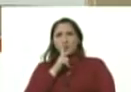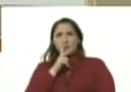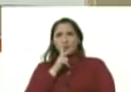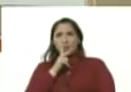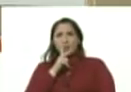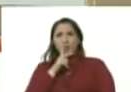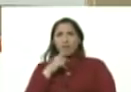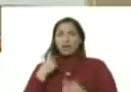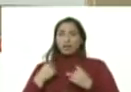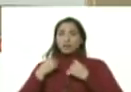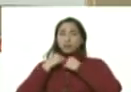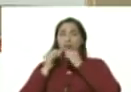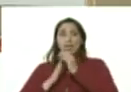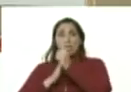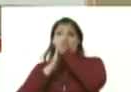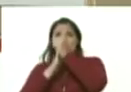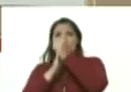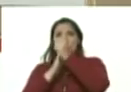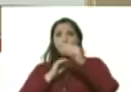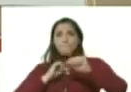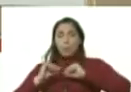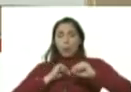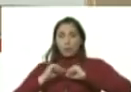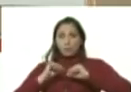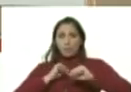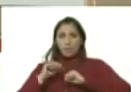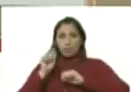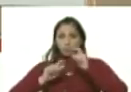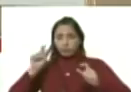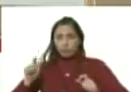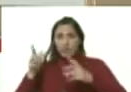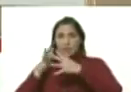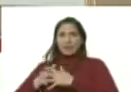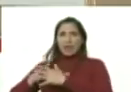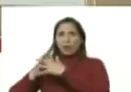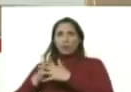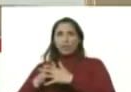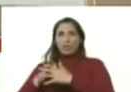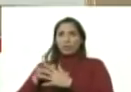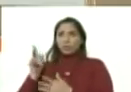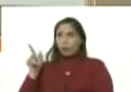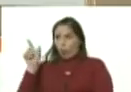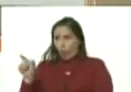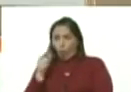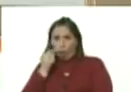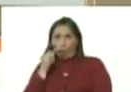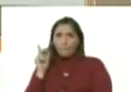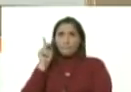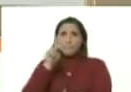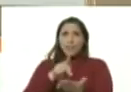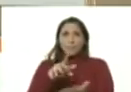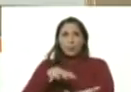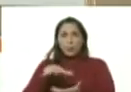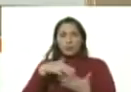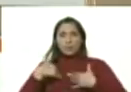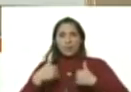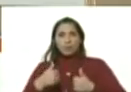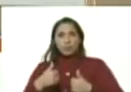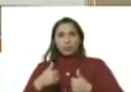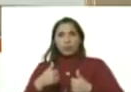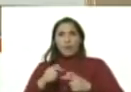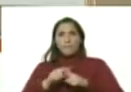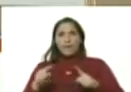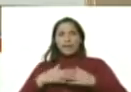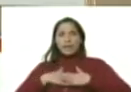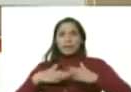líder del movimiento civilista de los Estados Unidos, tuvo que ir él, con su problema de salud incluso, a garantizar